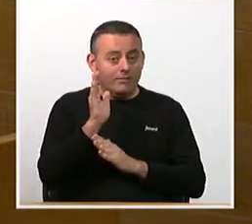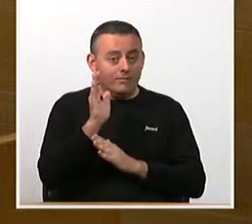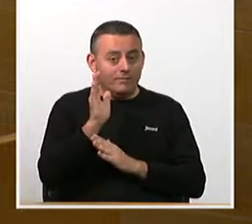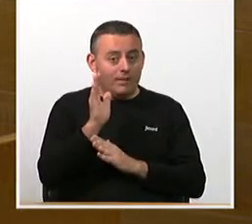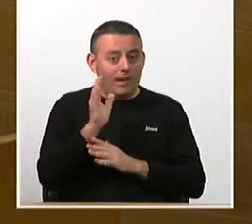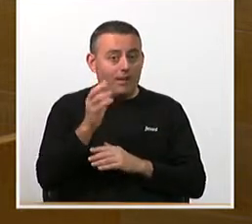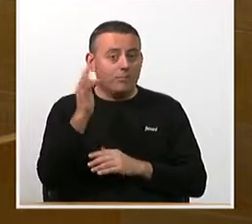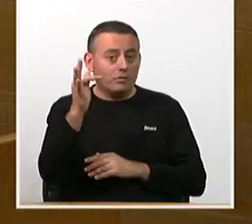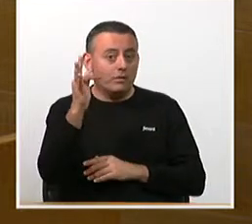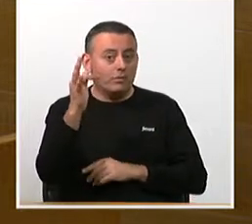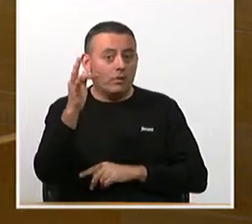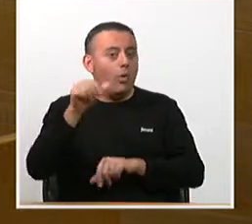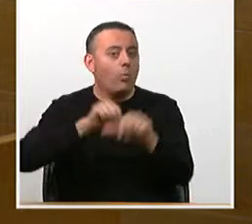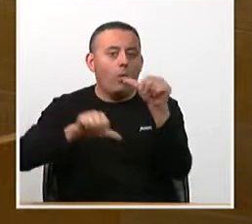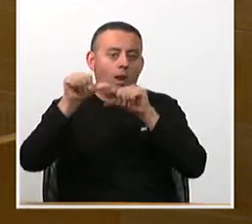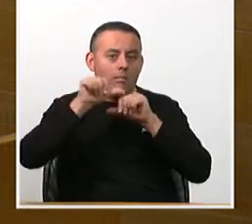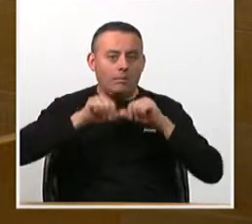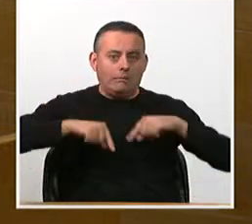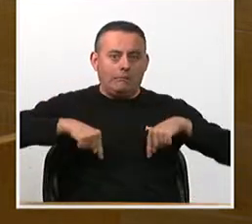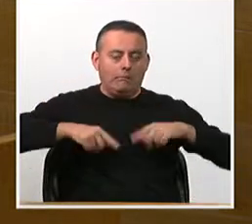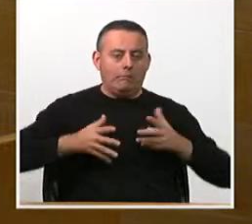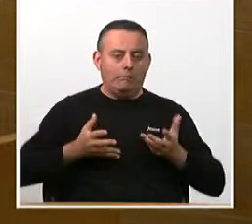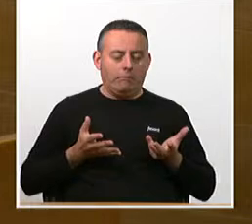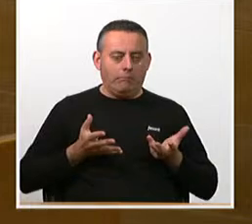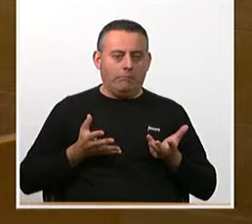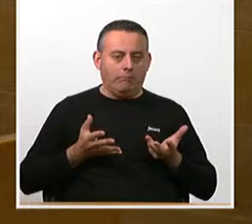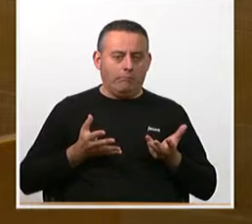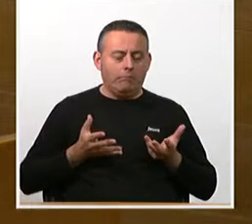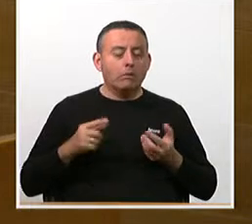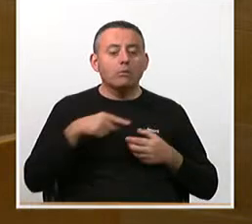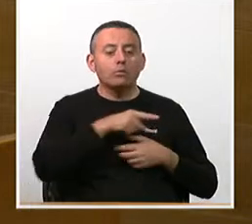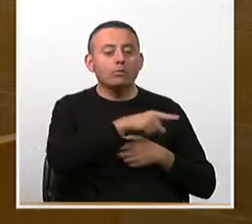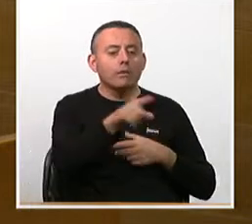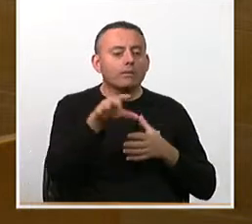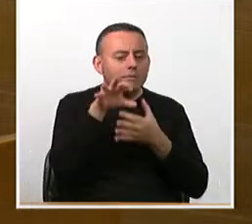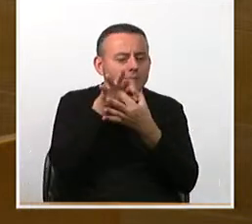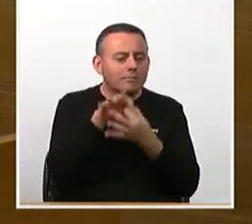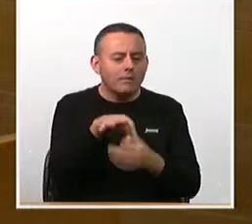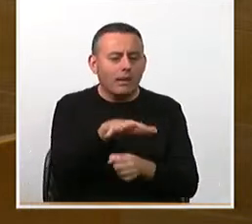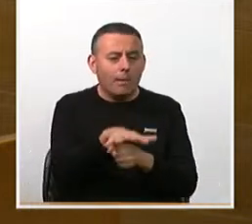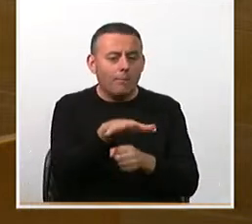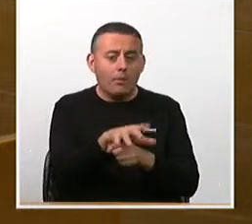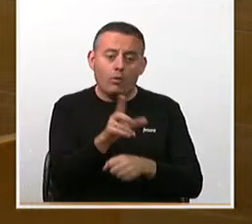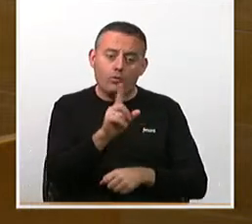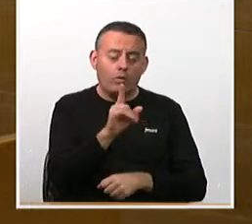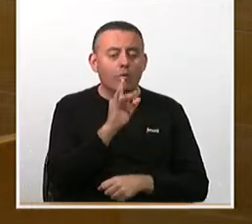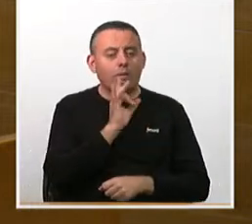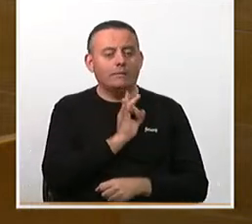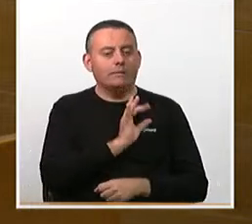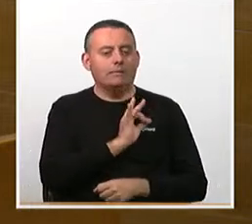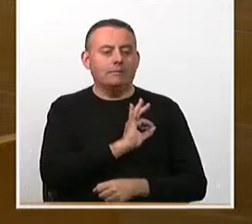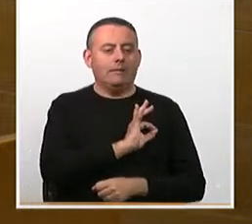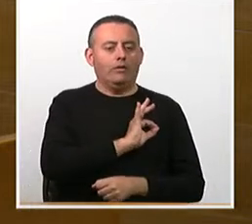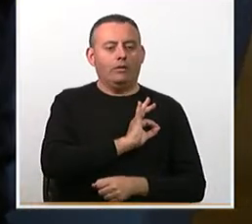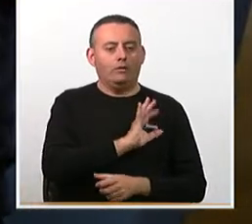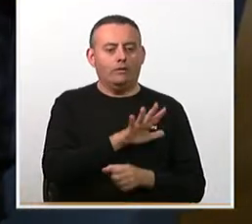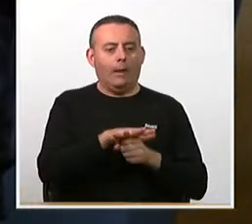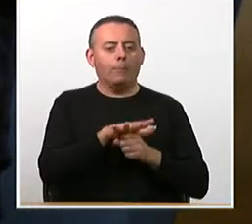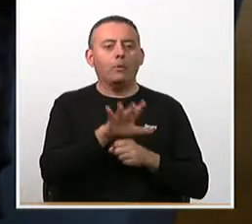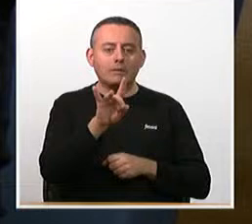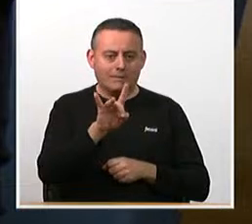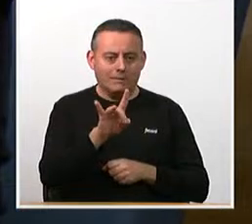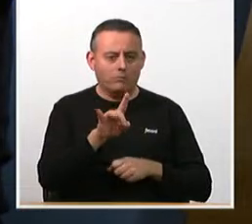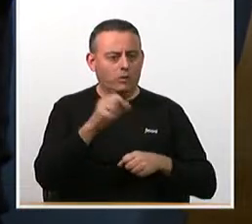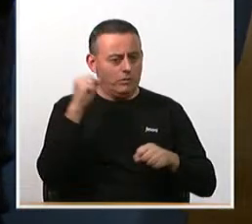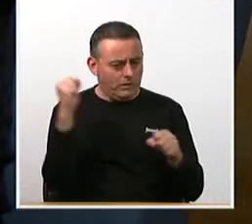señor de vox no son del Camp en serán el señoritos del Camp a no